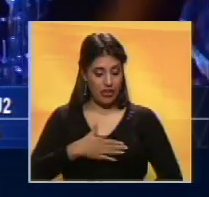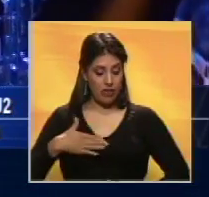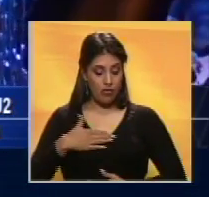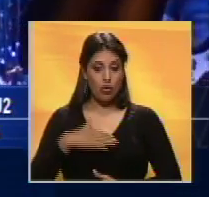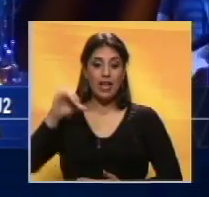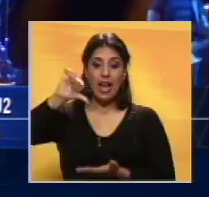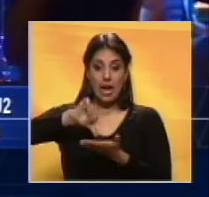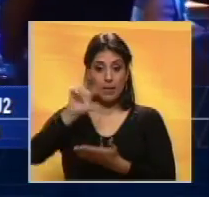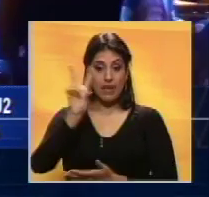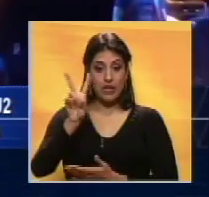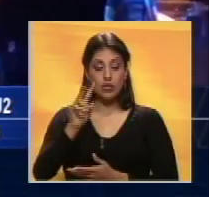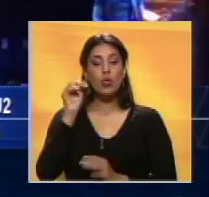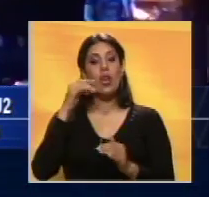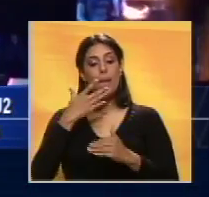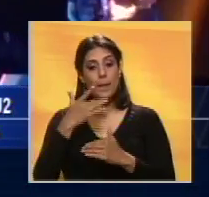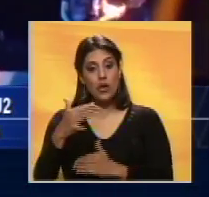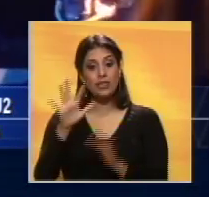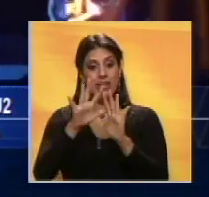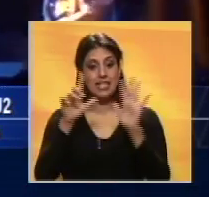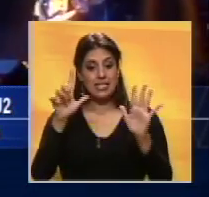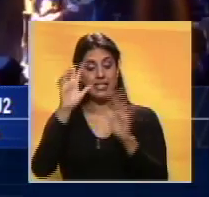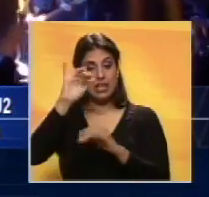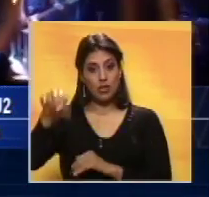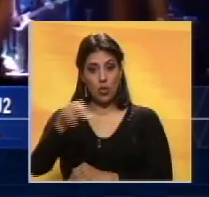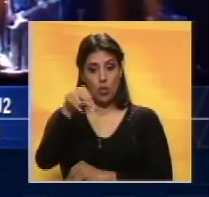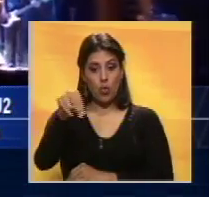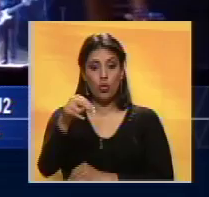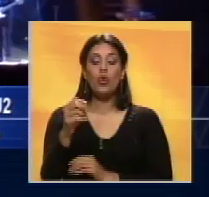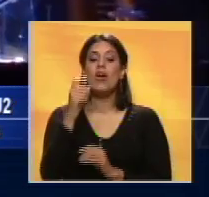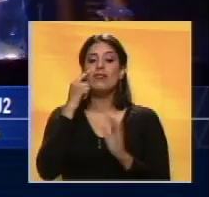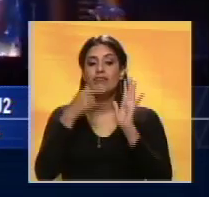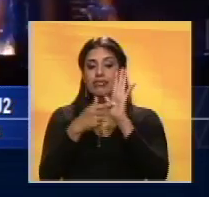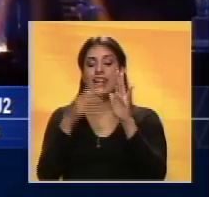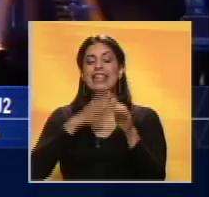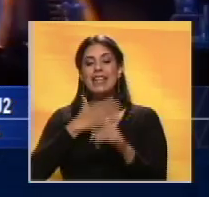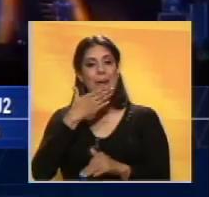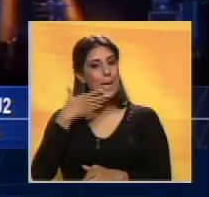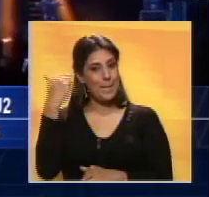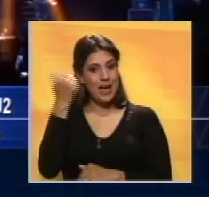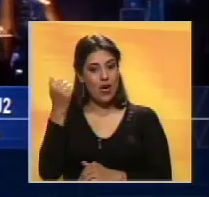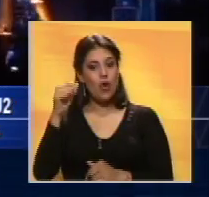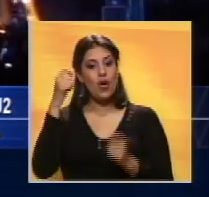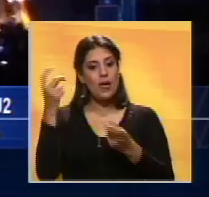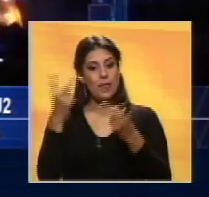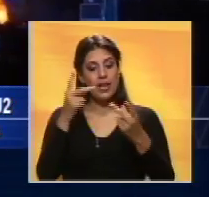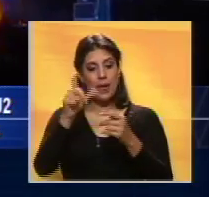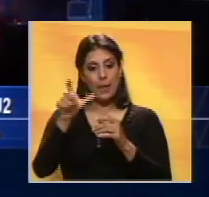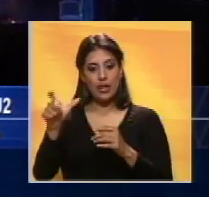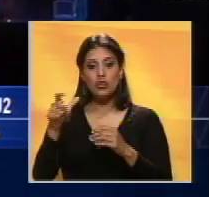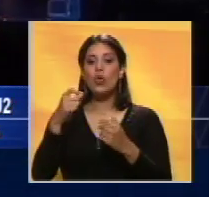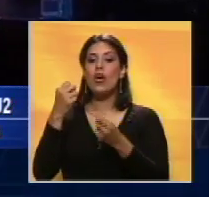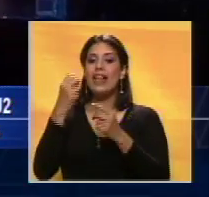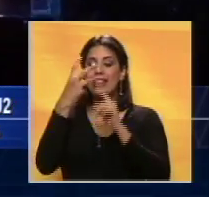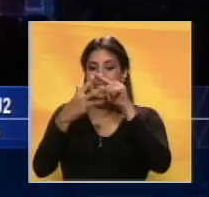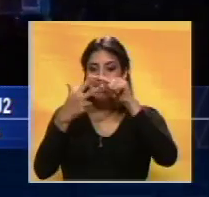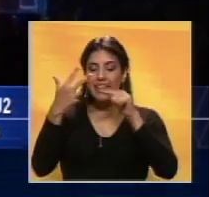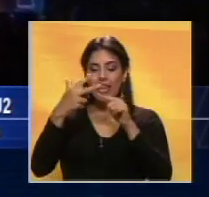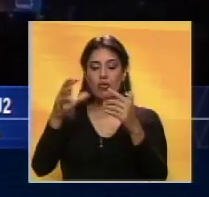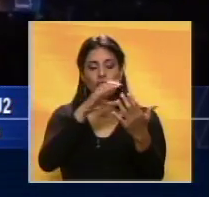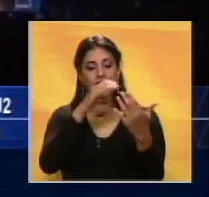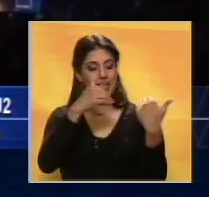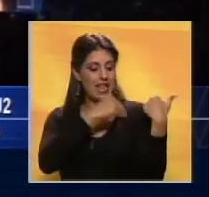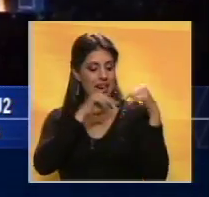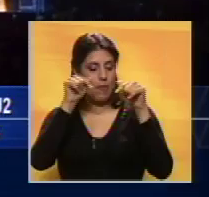en la capital venezolana este próximo 17 de junio. La función cuenta con el mejor imitador de Bono, junto a 3 músicos quienes son